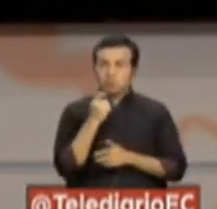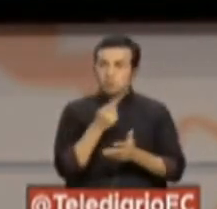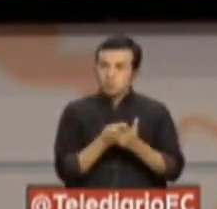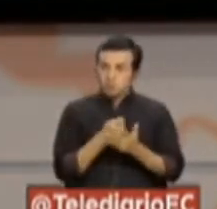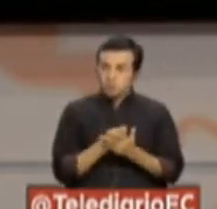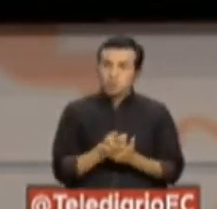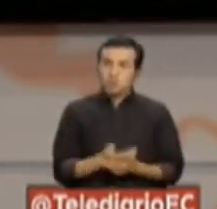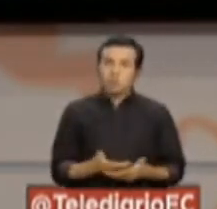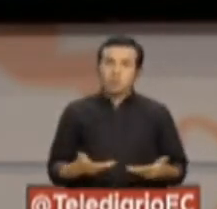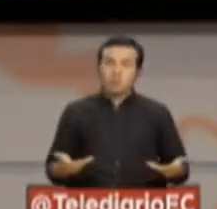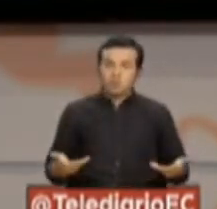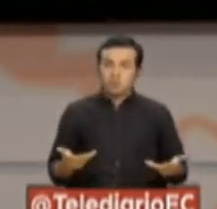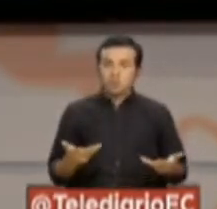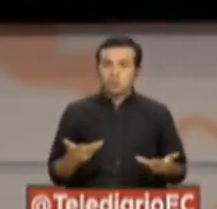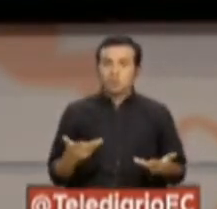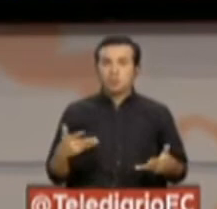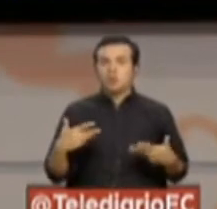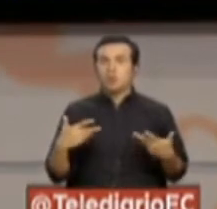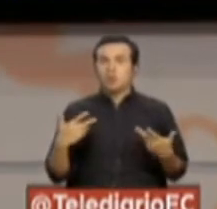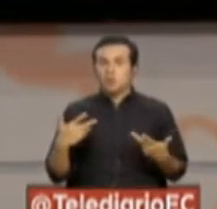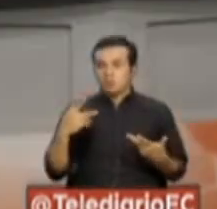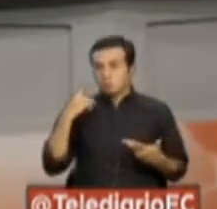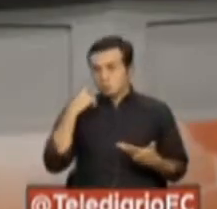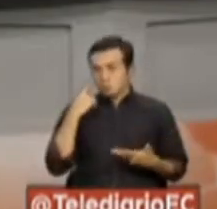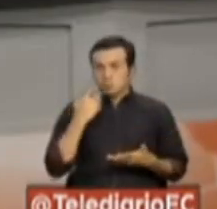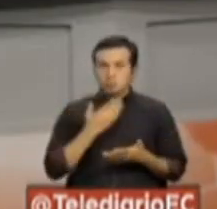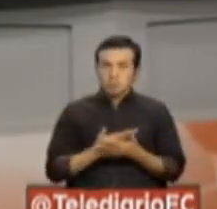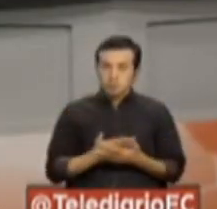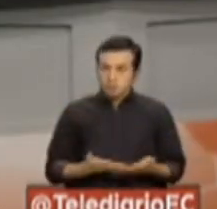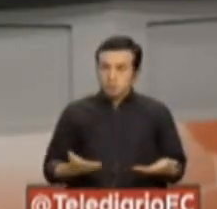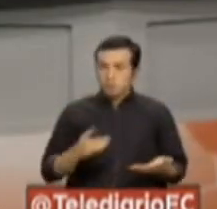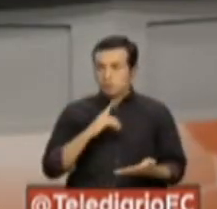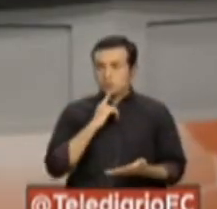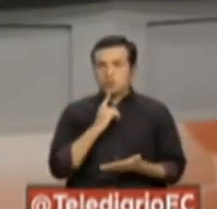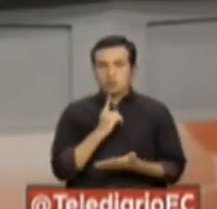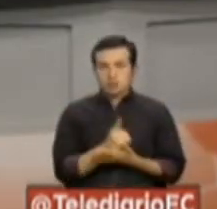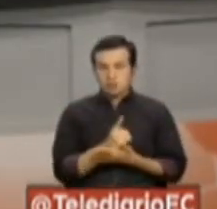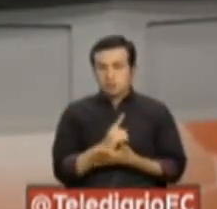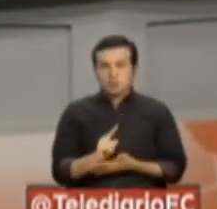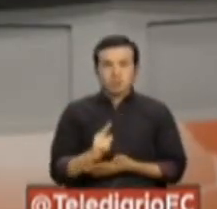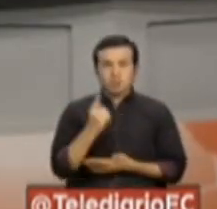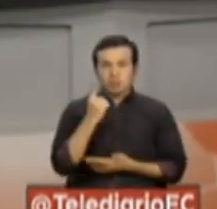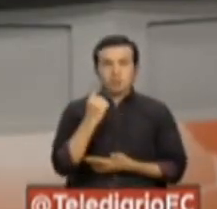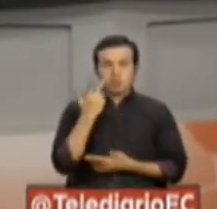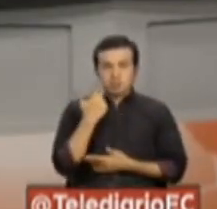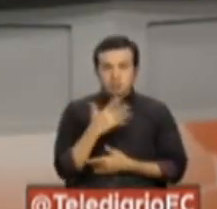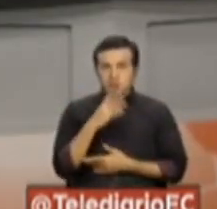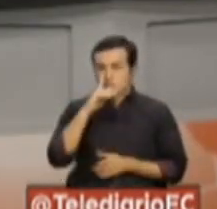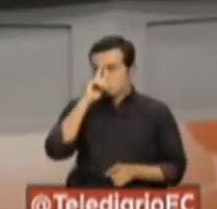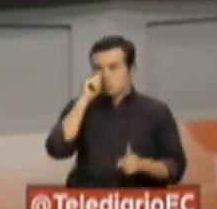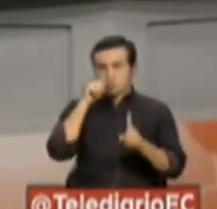comprarnos, porque solamente no solamente... Conozcan la oferta, la diversidad. Por supuesto que sí, no solamente tenemos ya un